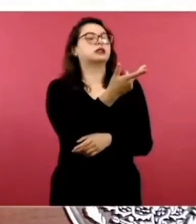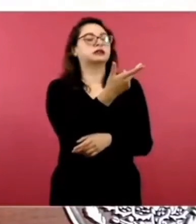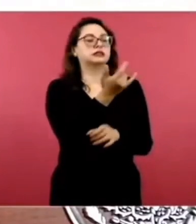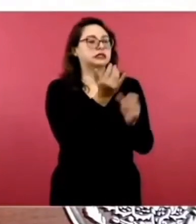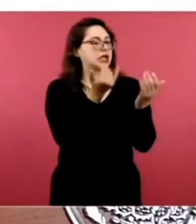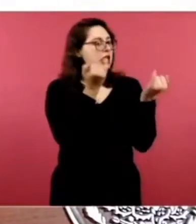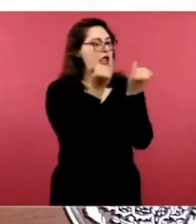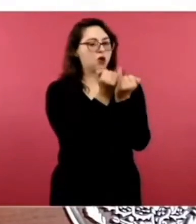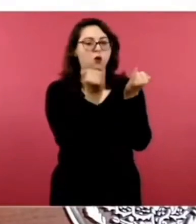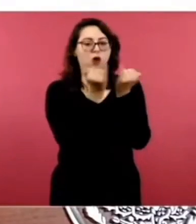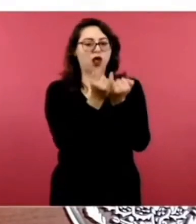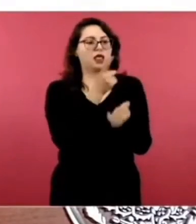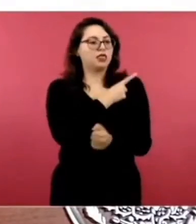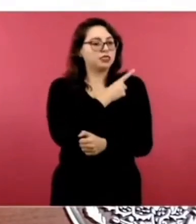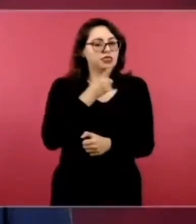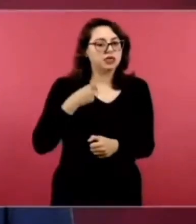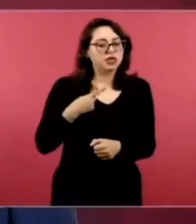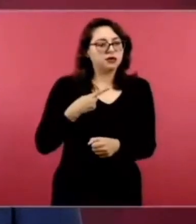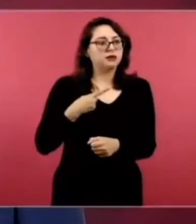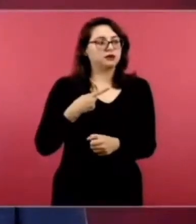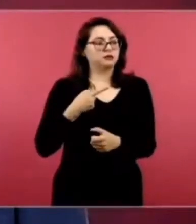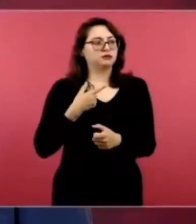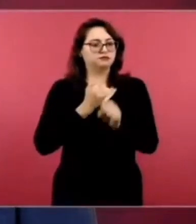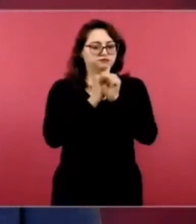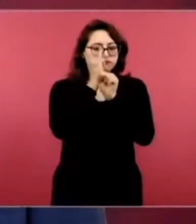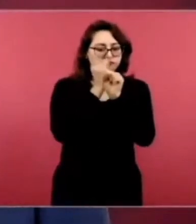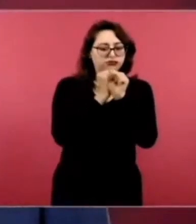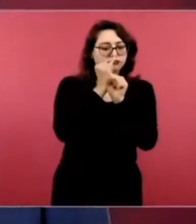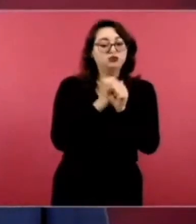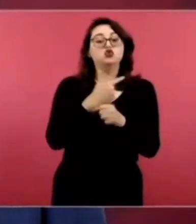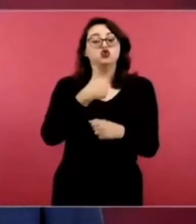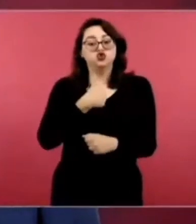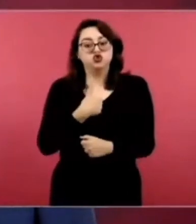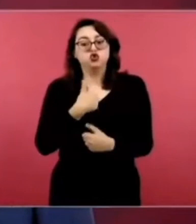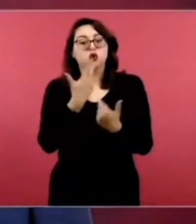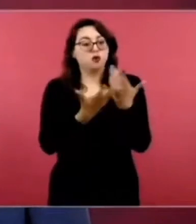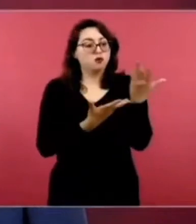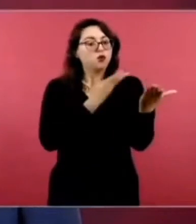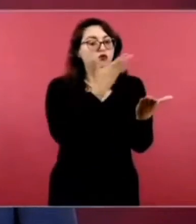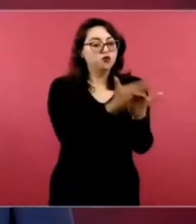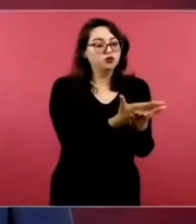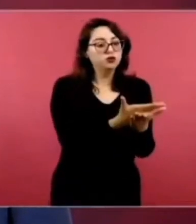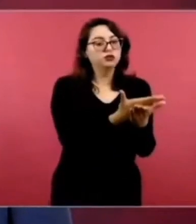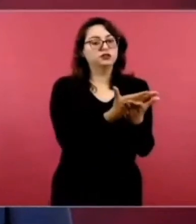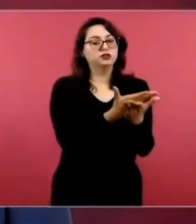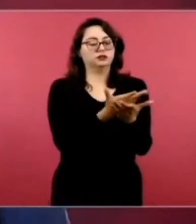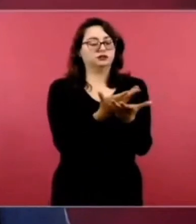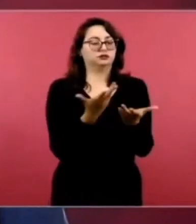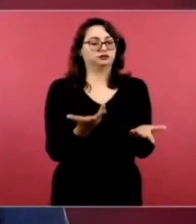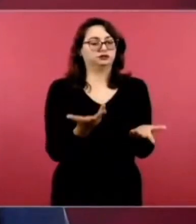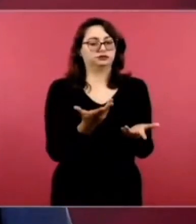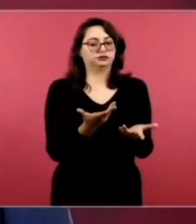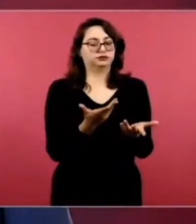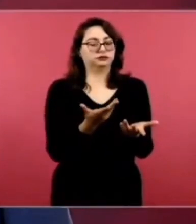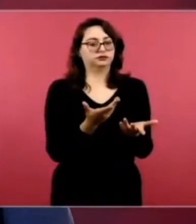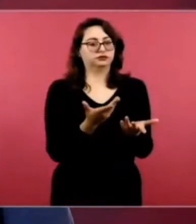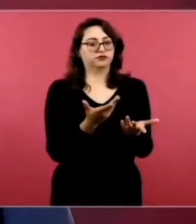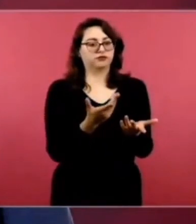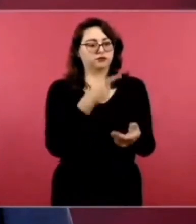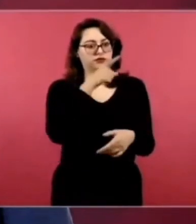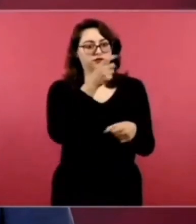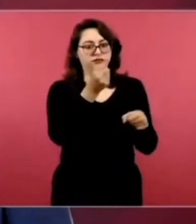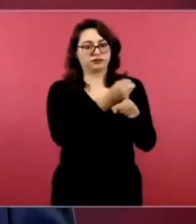les propusimos, yo personalmente le dije al secretario de Agricultura de Estados